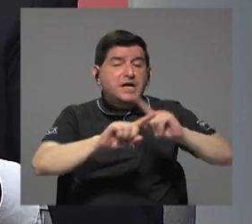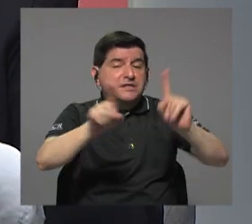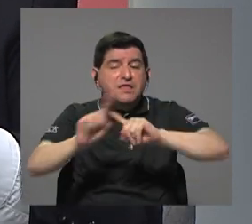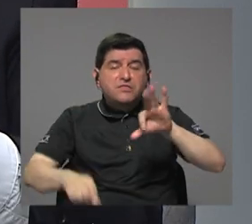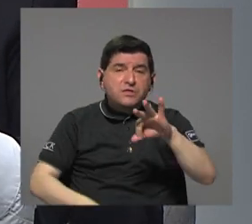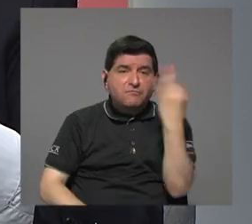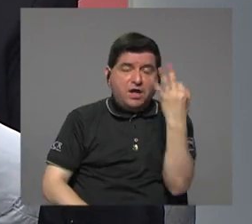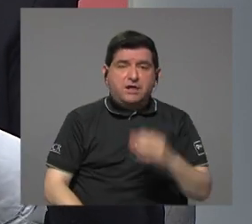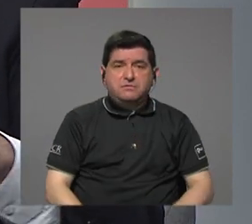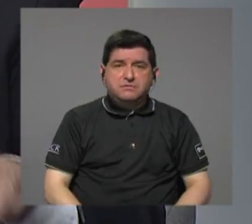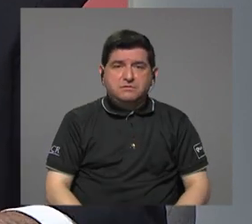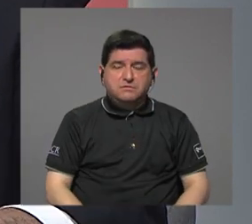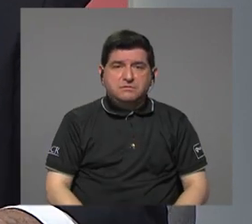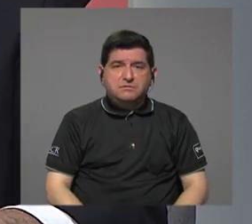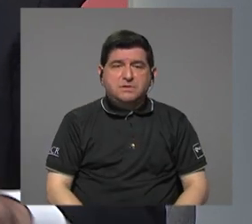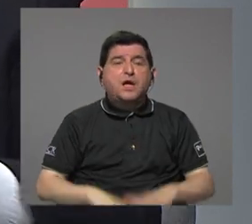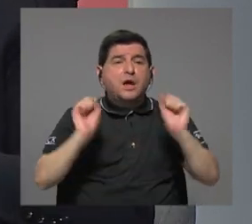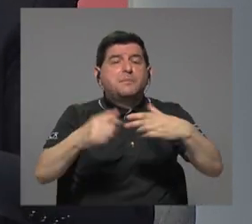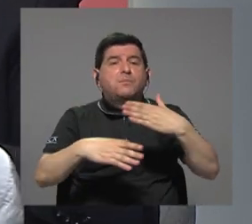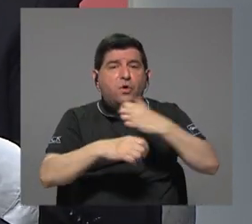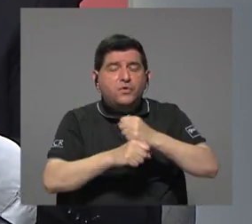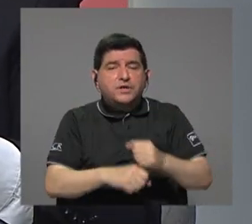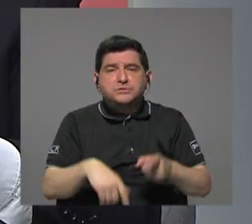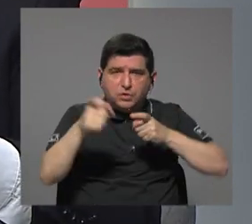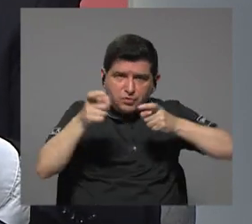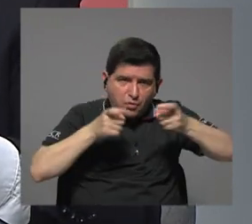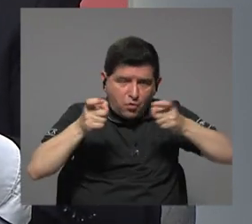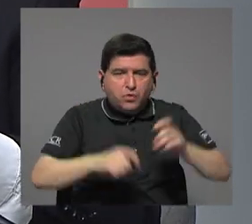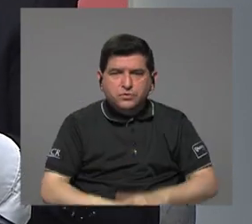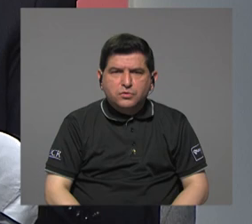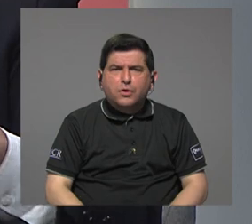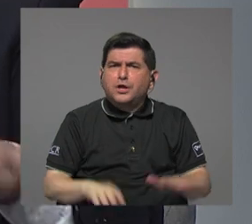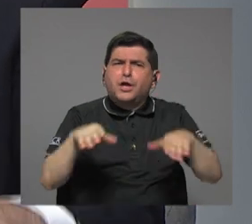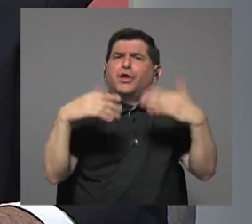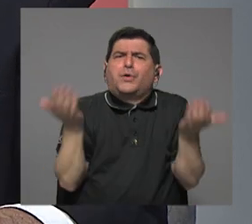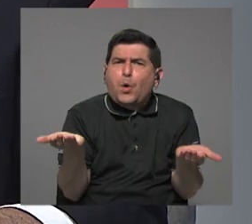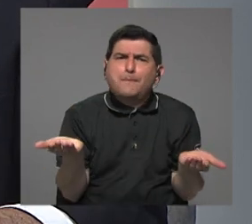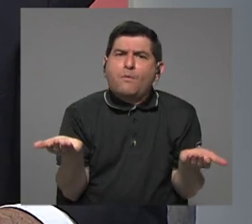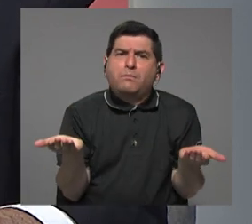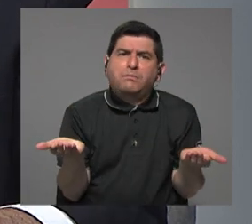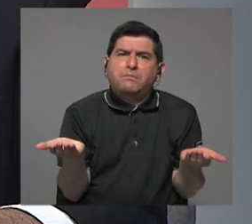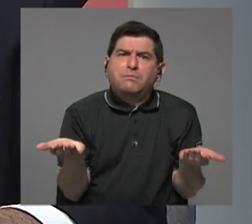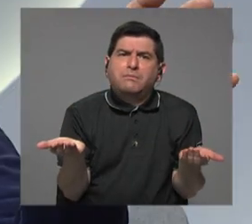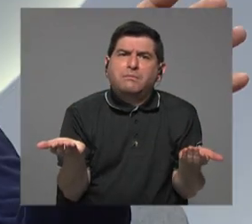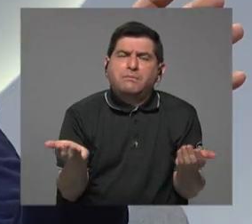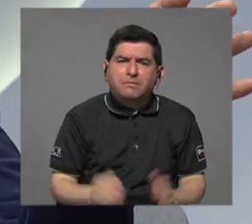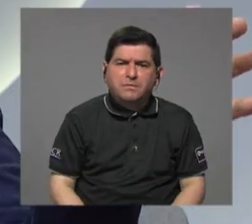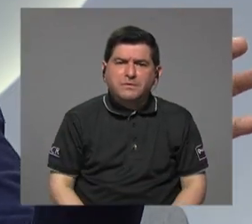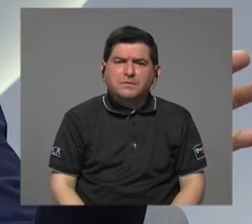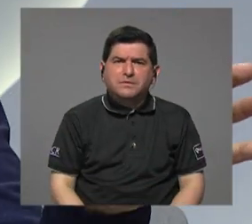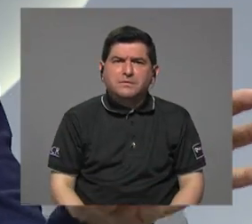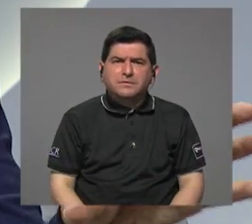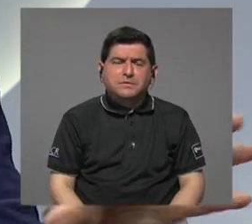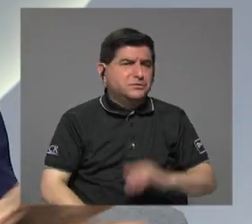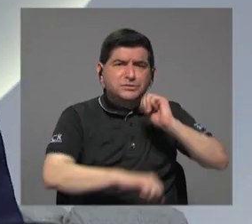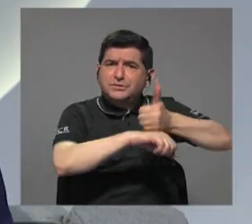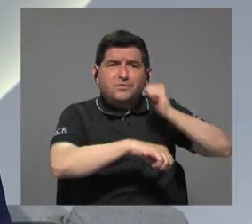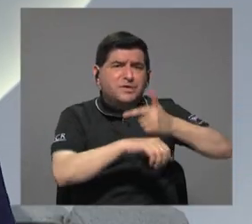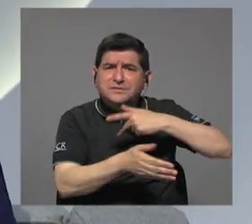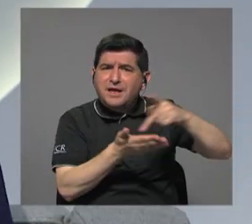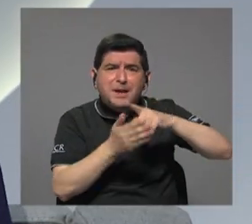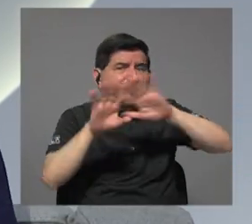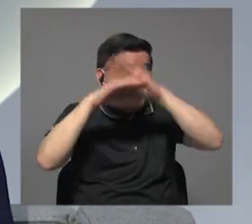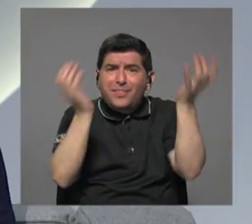maneras también se puede hacer es regulando como ni siquiera está establecido el salario